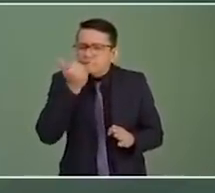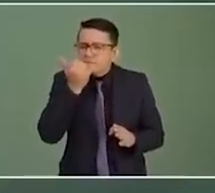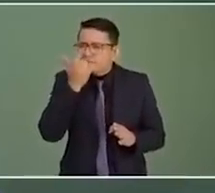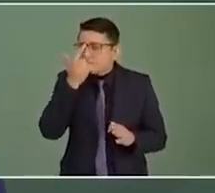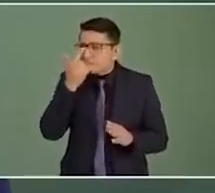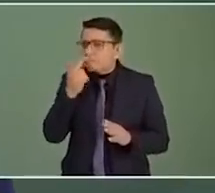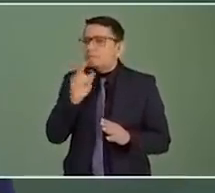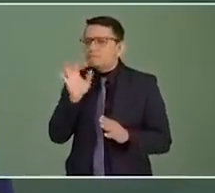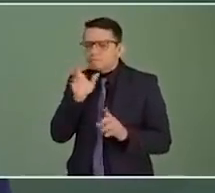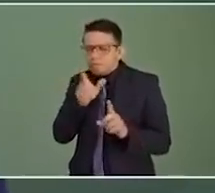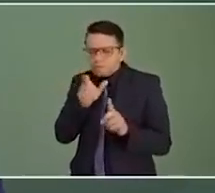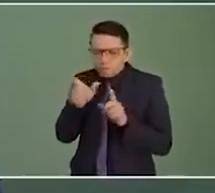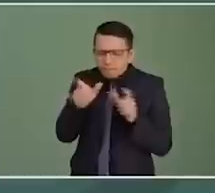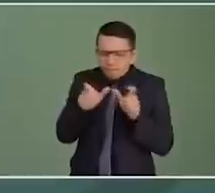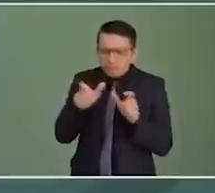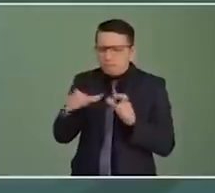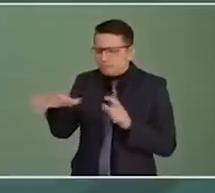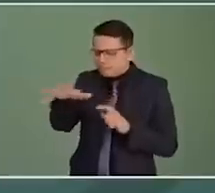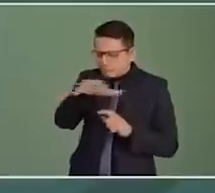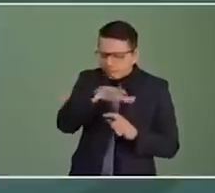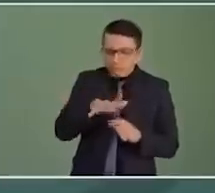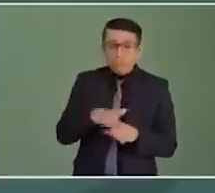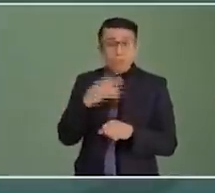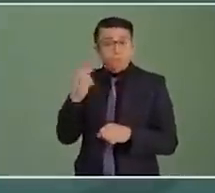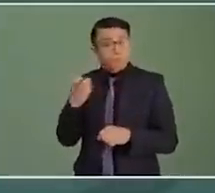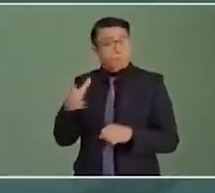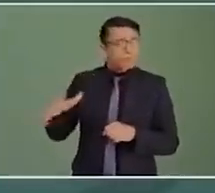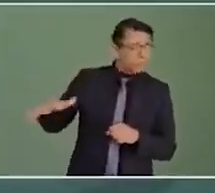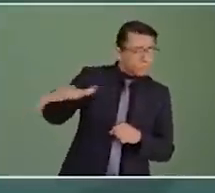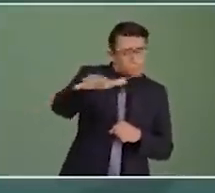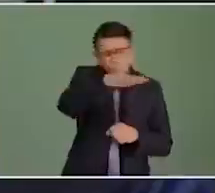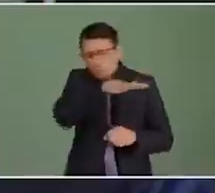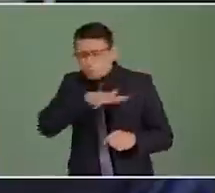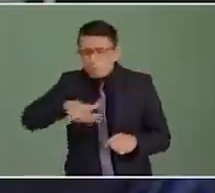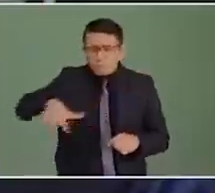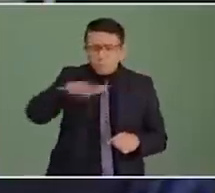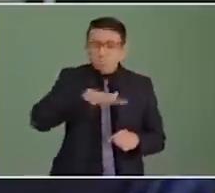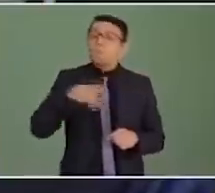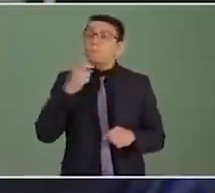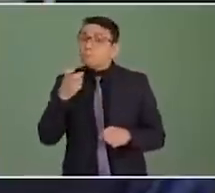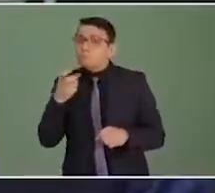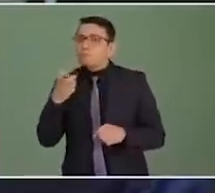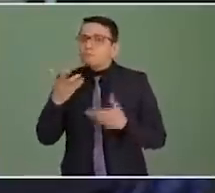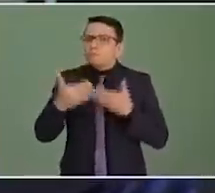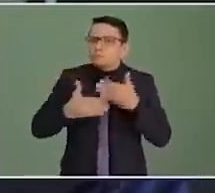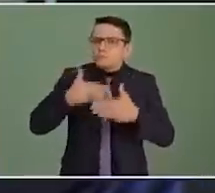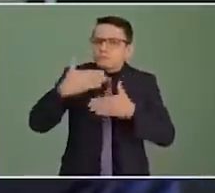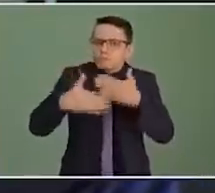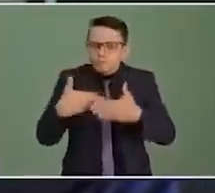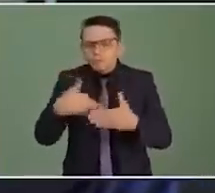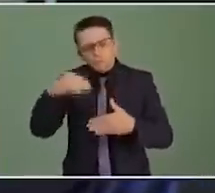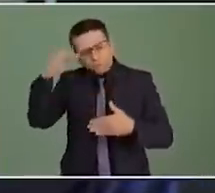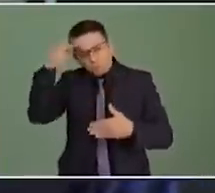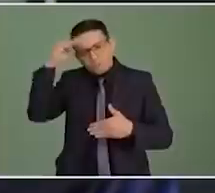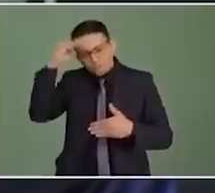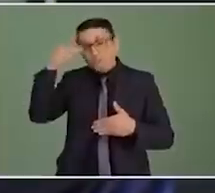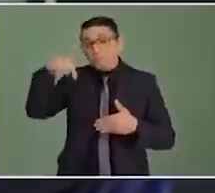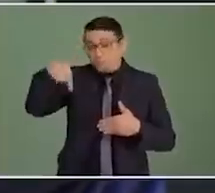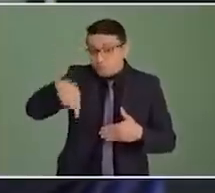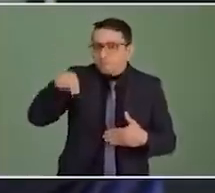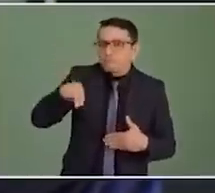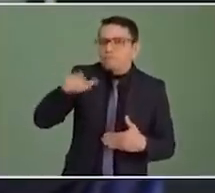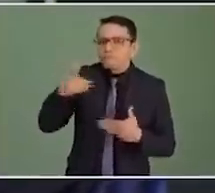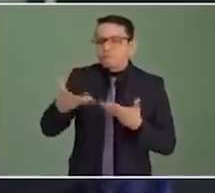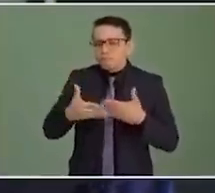que afectan a la sociedad entonces todo esto es lo que estamos revisando el nuevo león y en